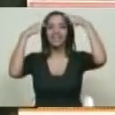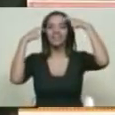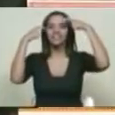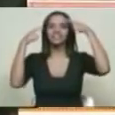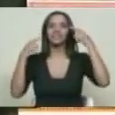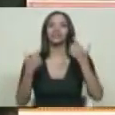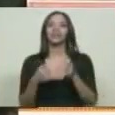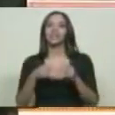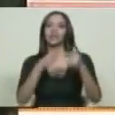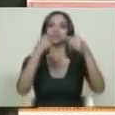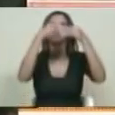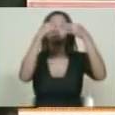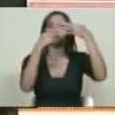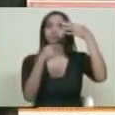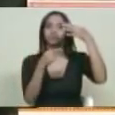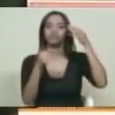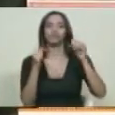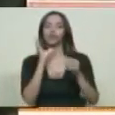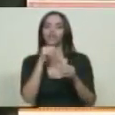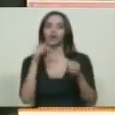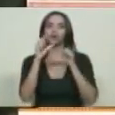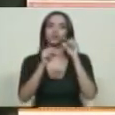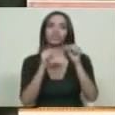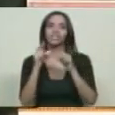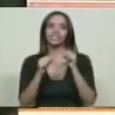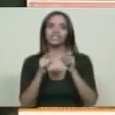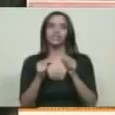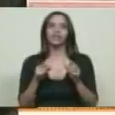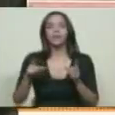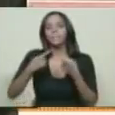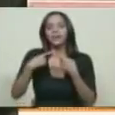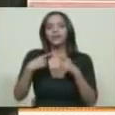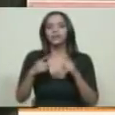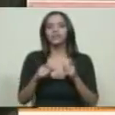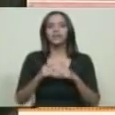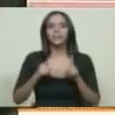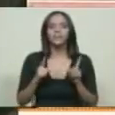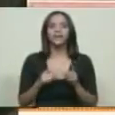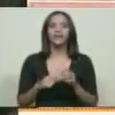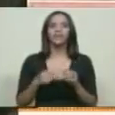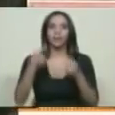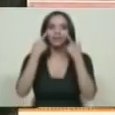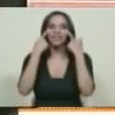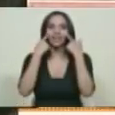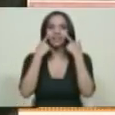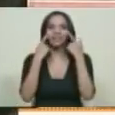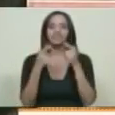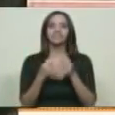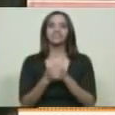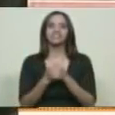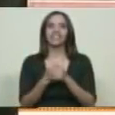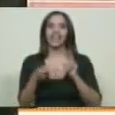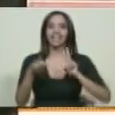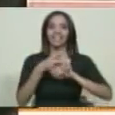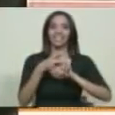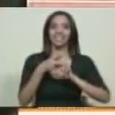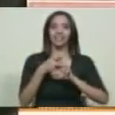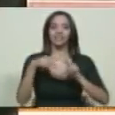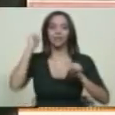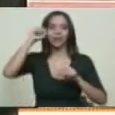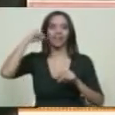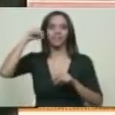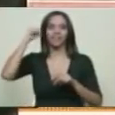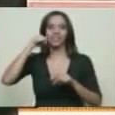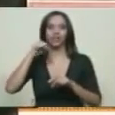de primero. No tengo Twitter ahorita por otras razones, pero vamos a estar viendo para ver si está posicionada la etiqueta. Vamos al video, el